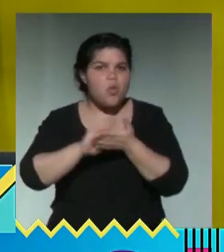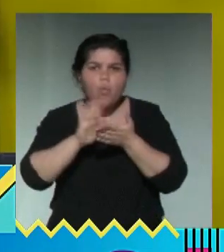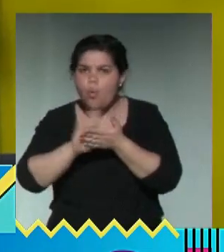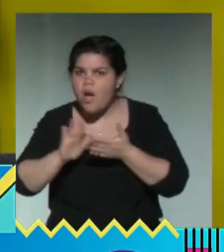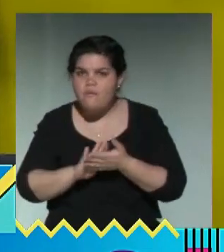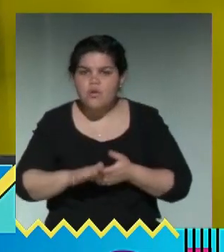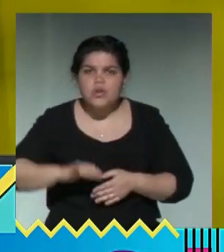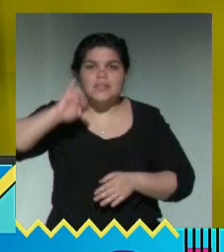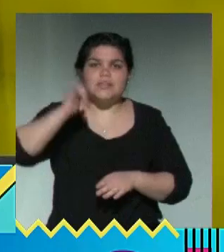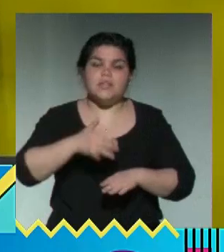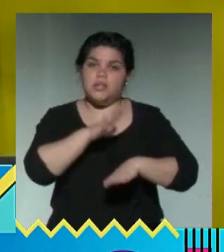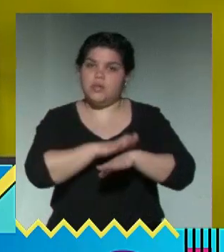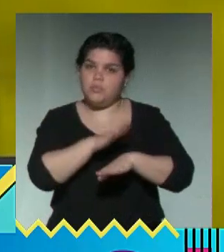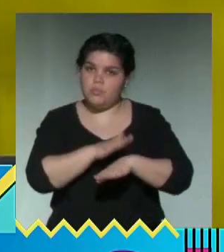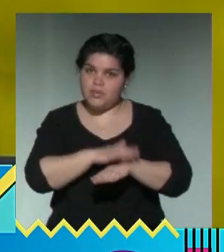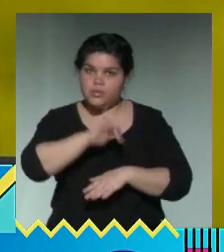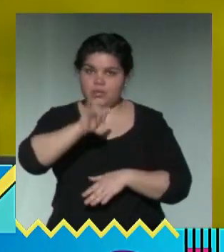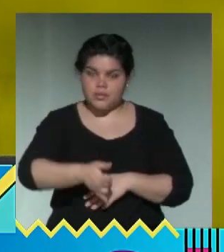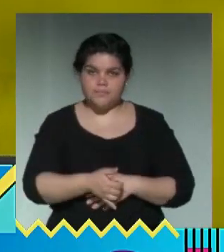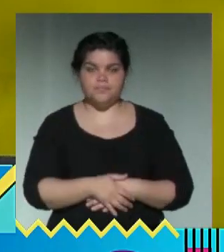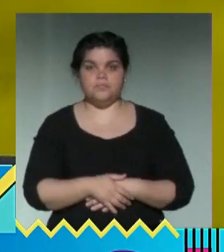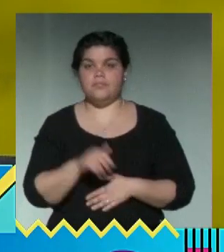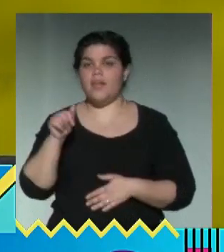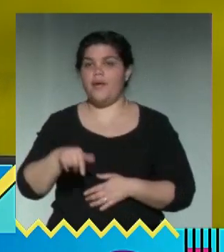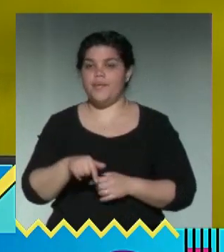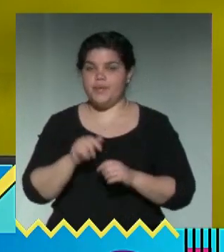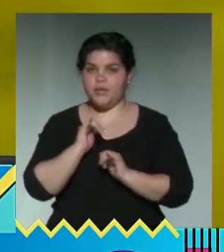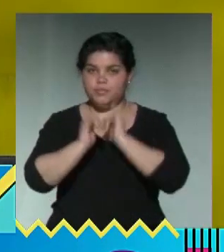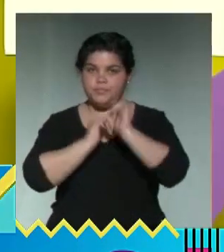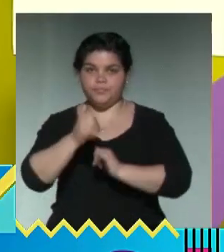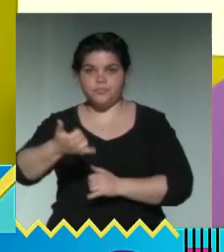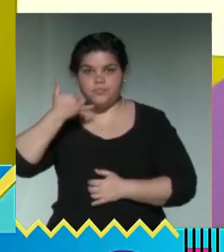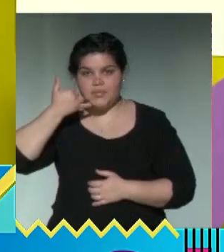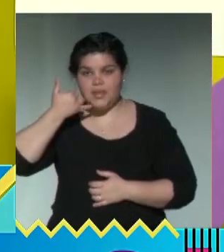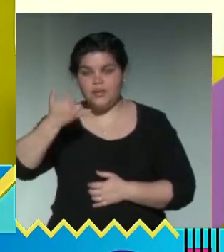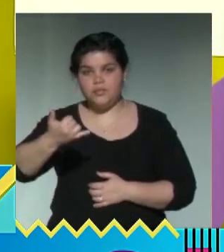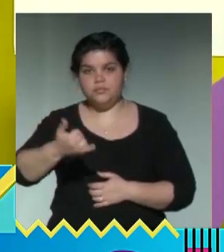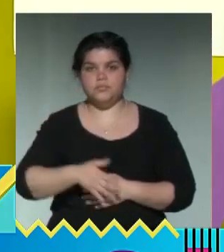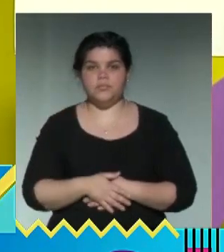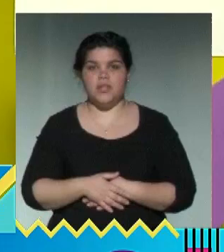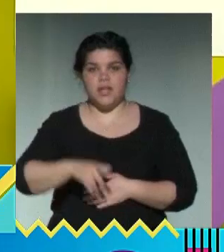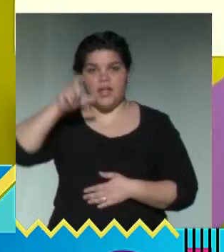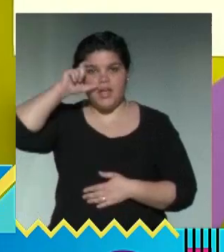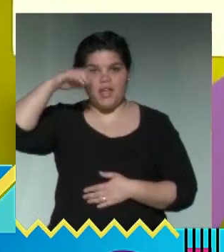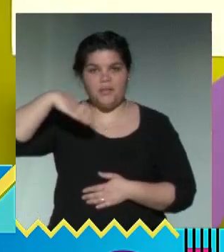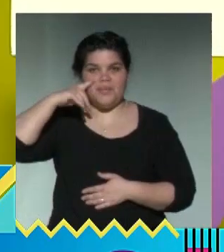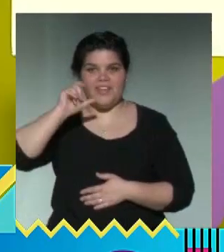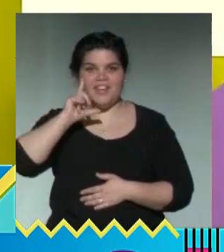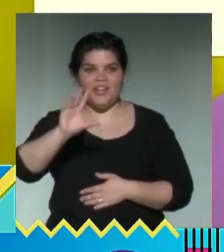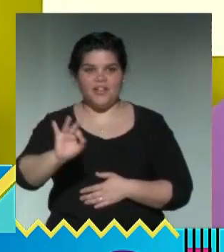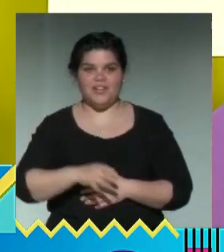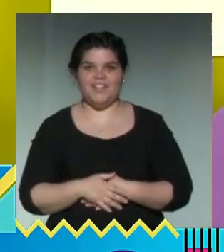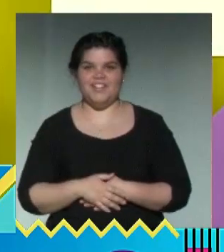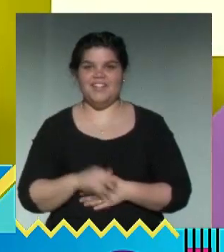un compromiso mucho más serio. Bien, les voy a hacer un paréntesis porque tenemos en comunicación telefónica a Emilio Guiñazú, subsecretario de Energía